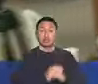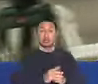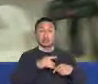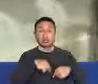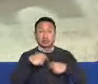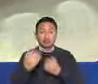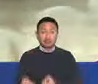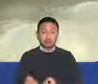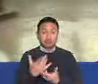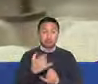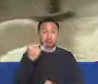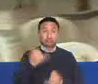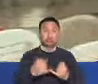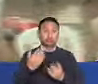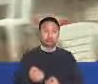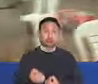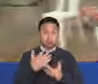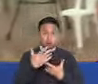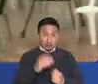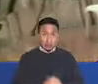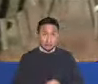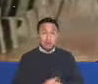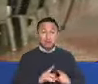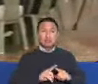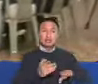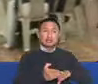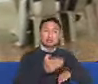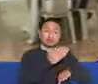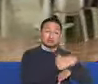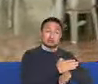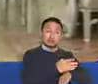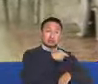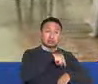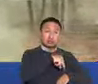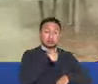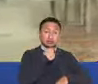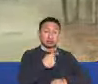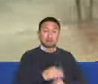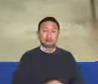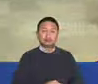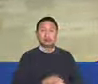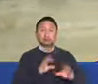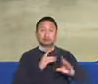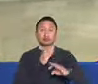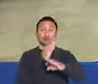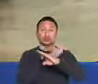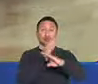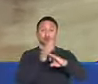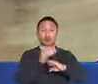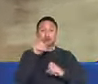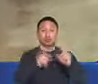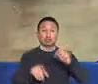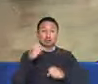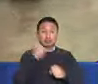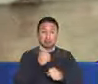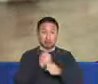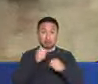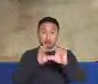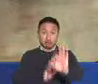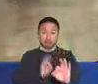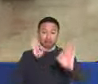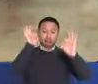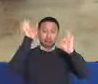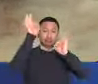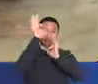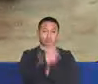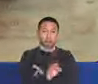conoció el último informe. Sin embargo, hace pocos minutos contarles que hubo un relevo de las personas que están haciendo el